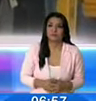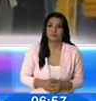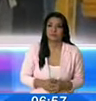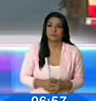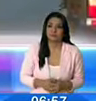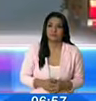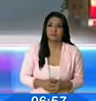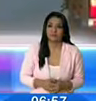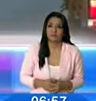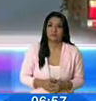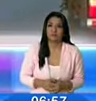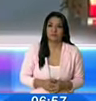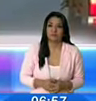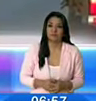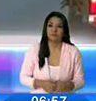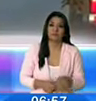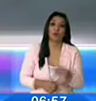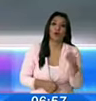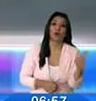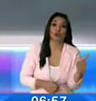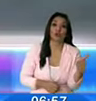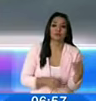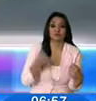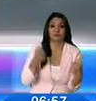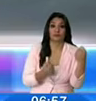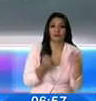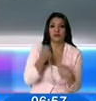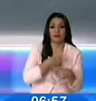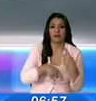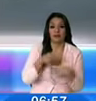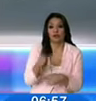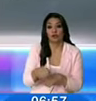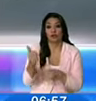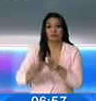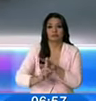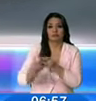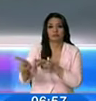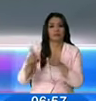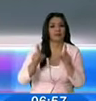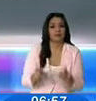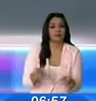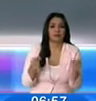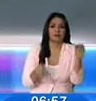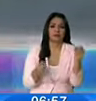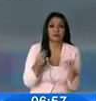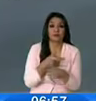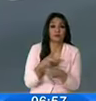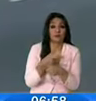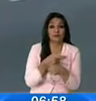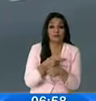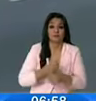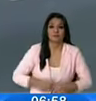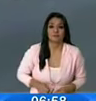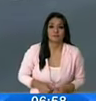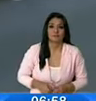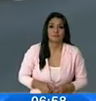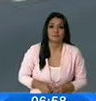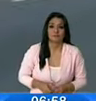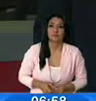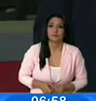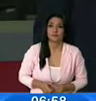herido de este hecho. El otro fugó. Que los conductores deben ser prudentes a la hora de manejar. Informó Julio César